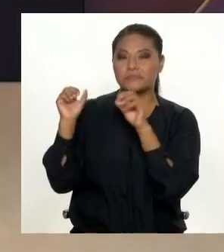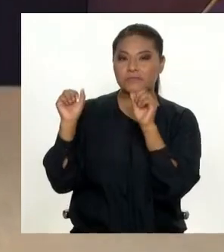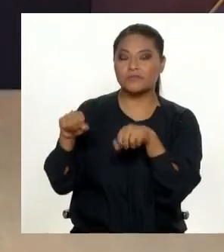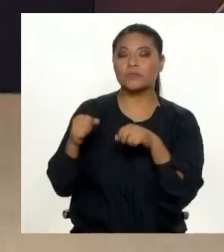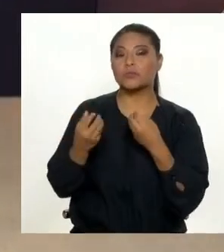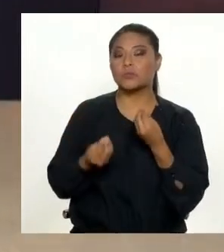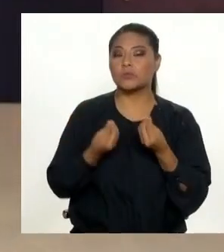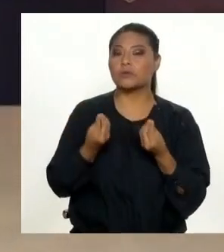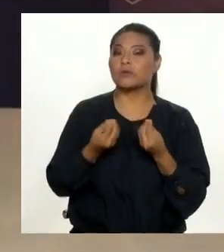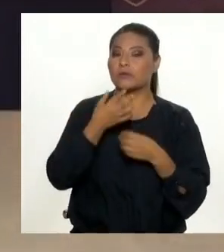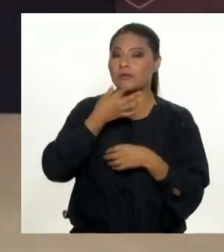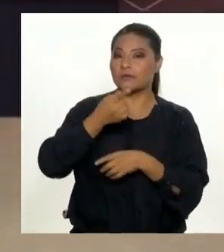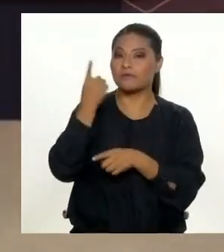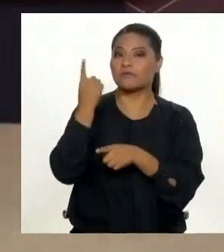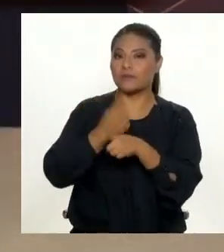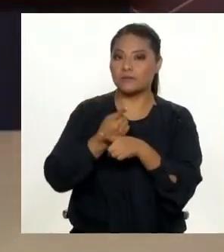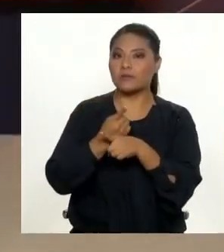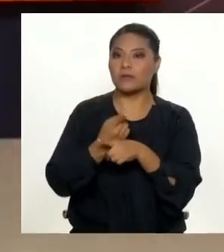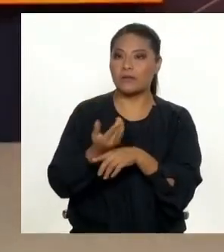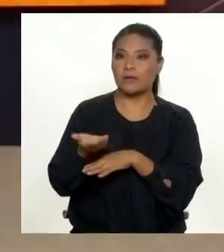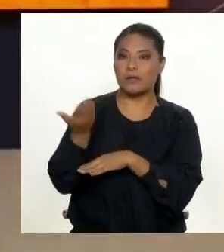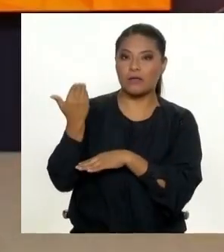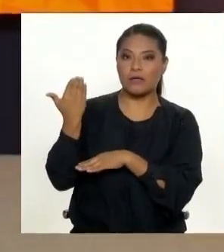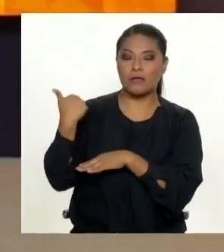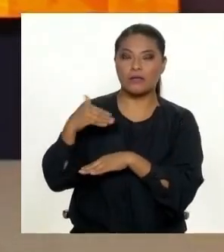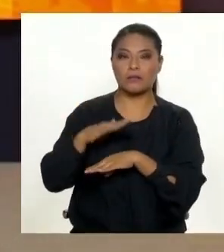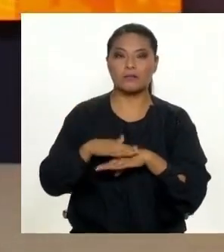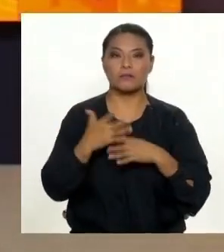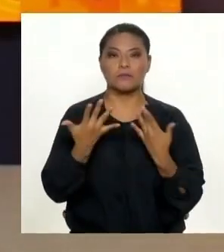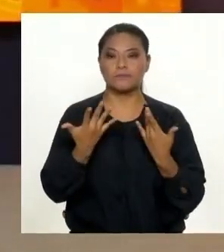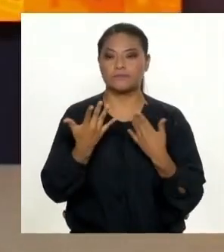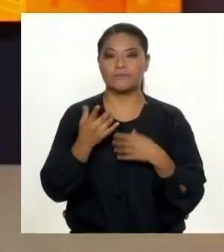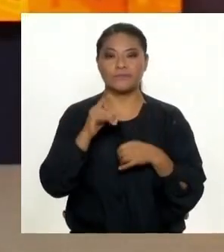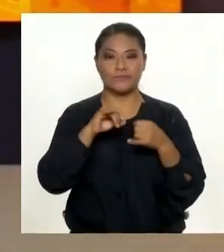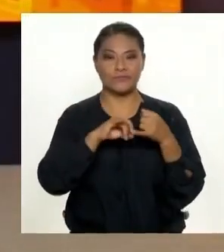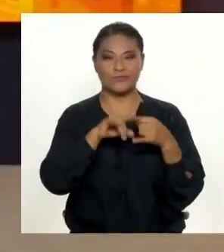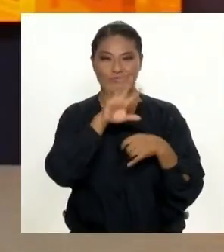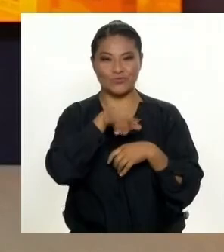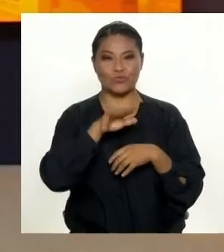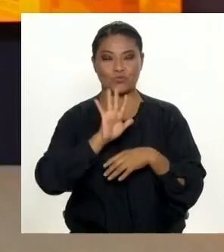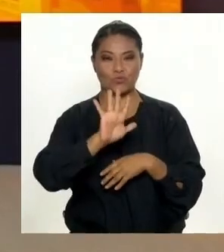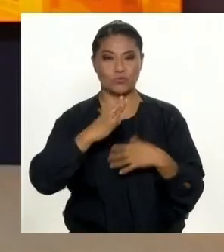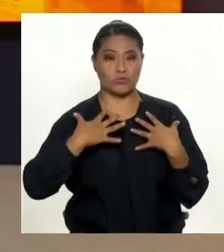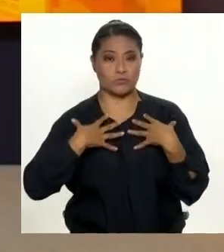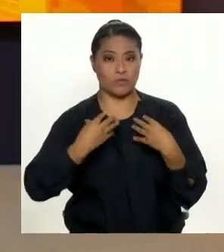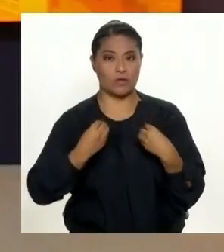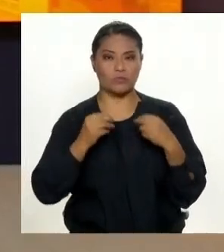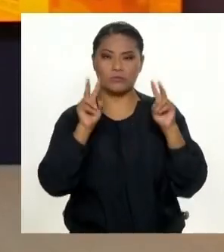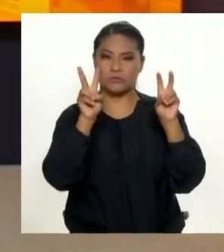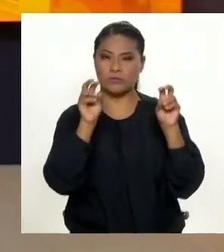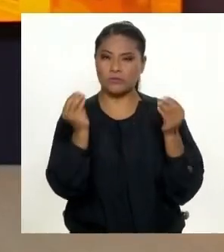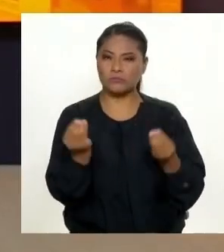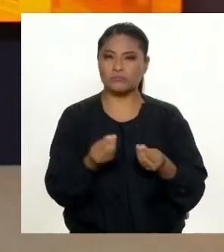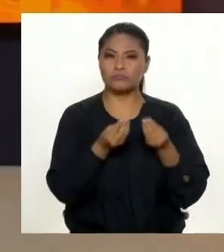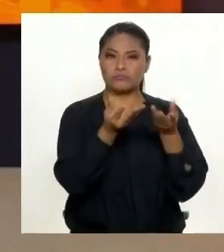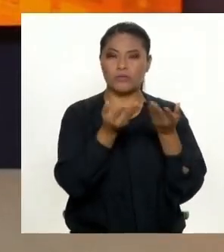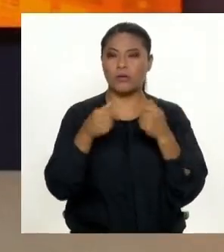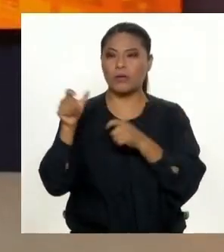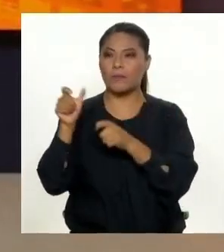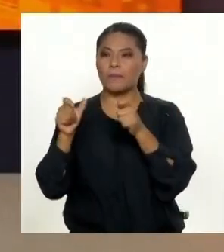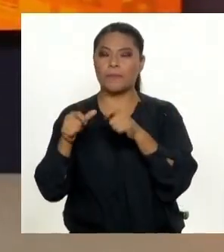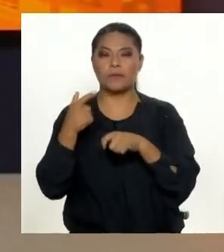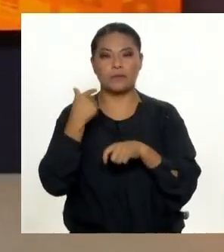nos confirma de esta intervención que está realizando su salud en favor de todos los ciudadanos. Contra los especuladores y contra